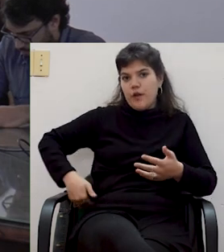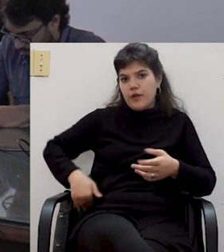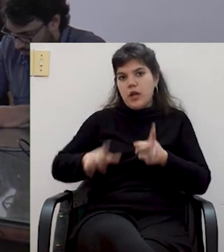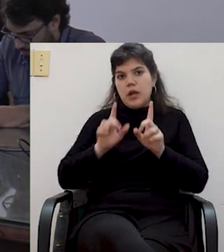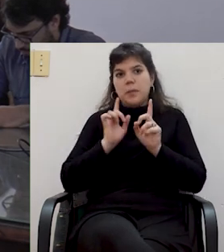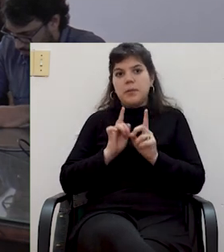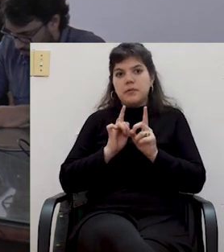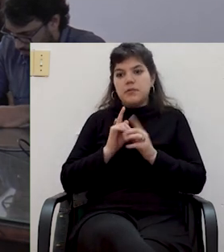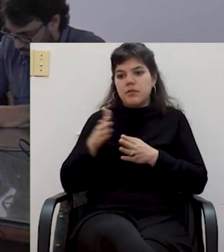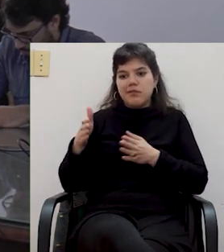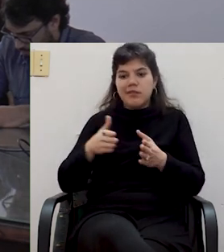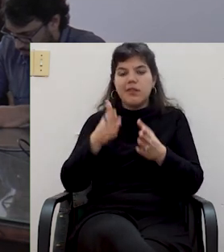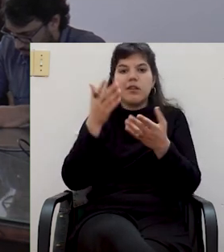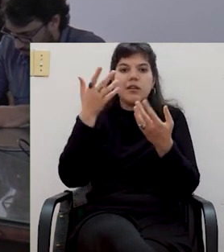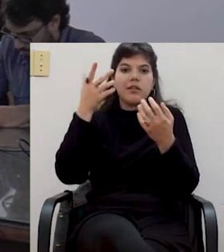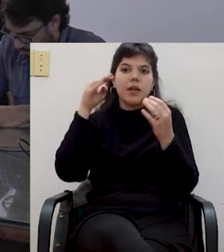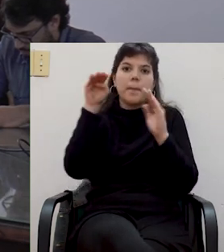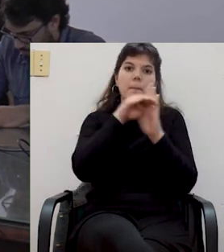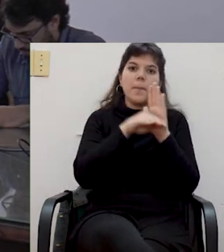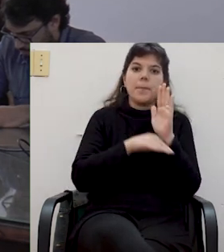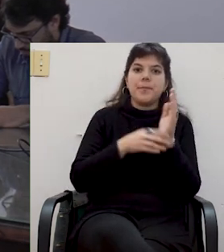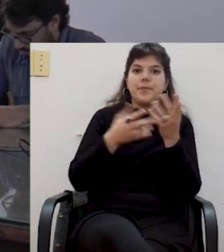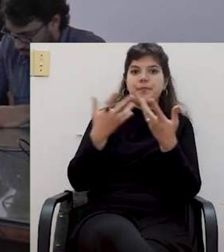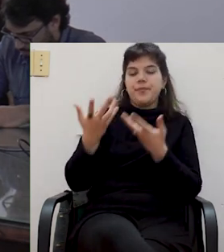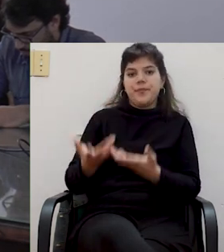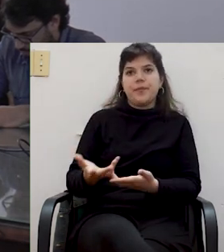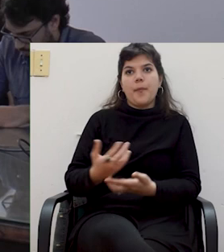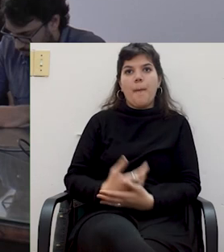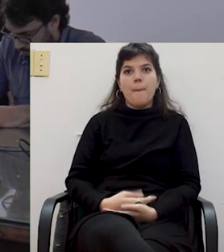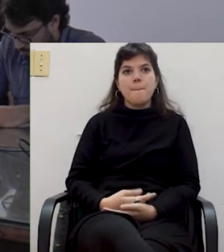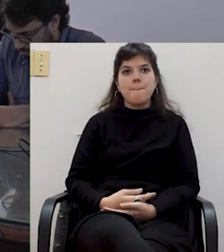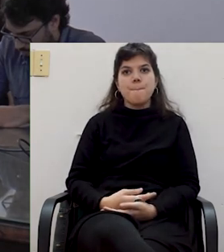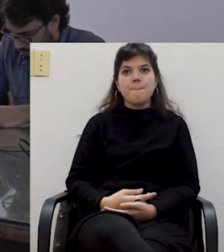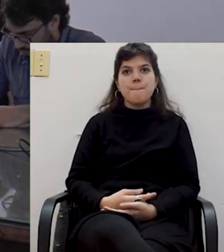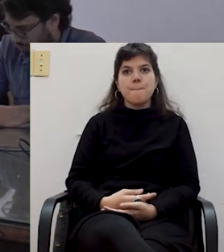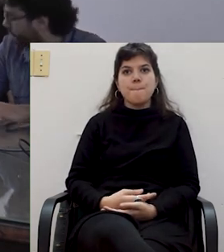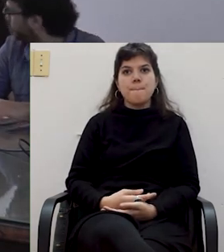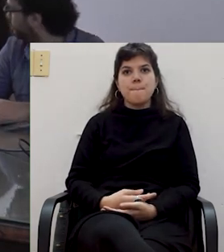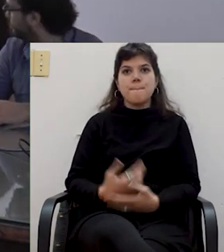las líneas programáticas de largo aliento.